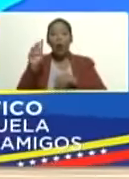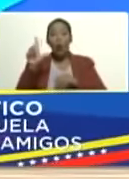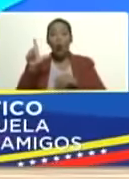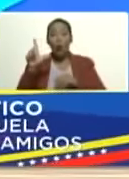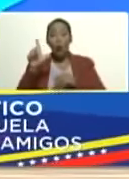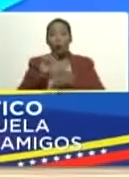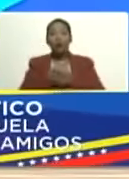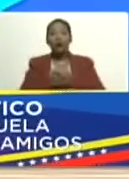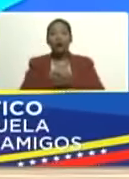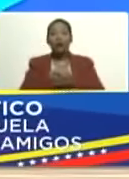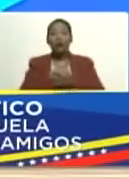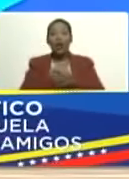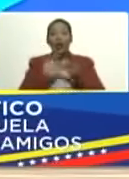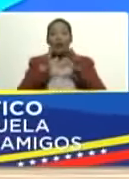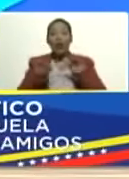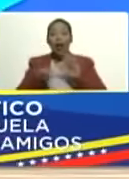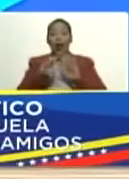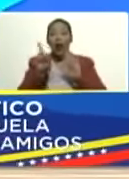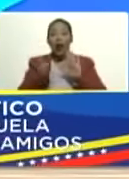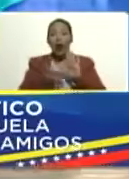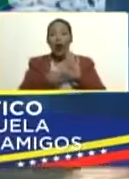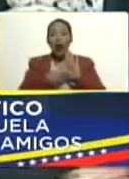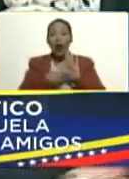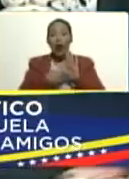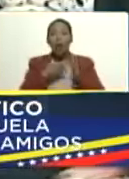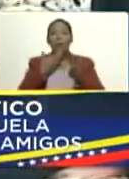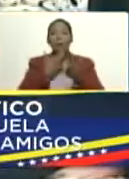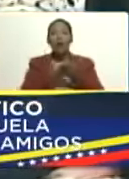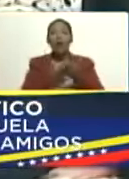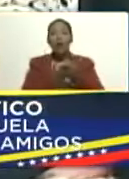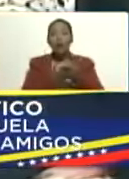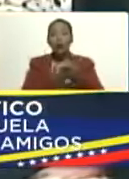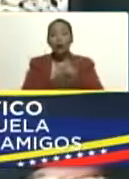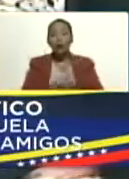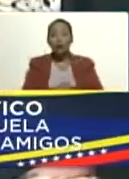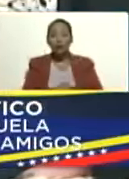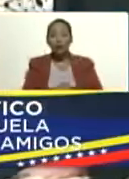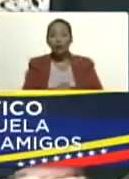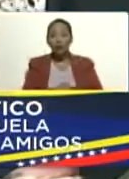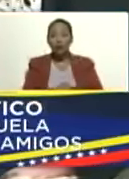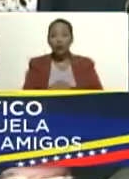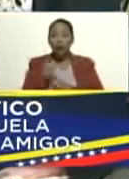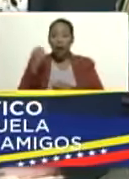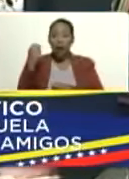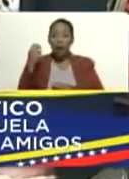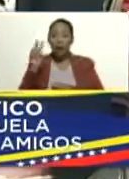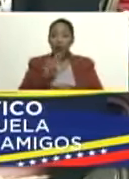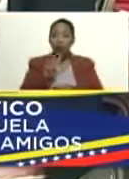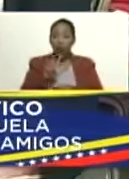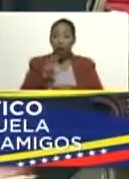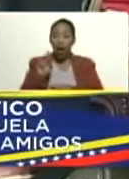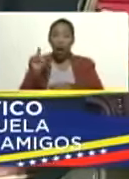de que el secretario general proponía y las dos partes, Venezuela y Guyana,